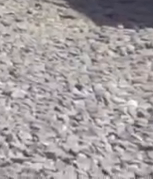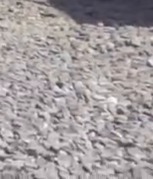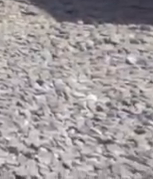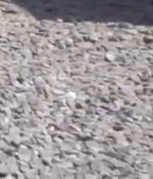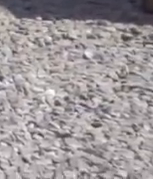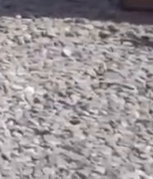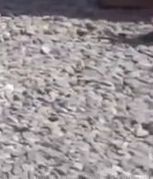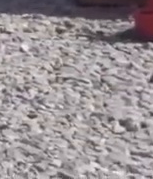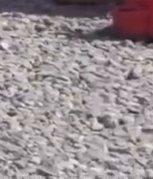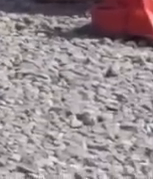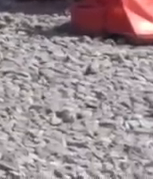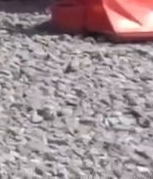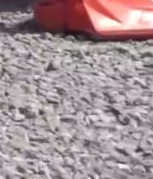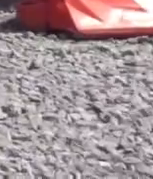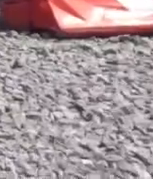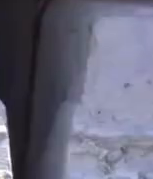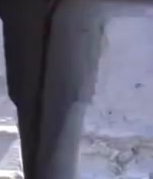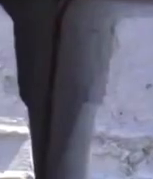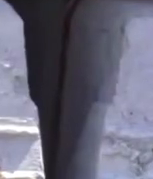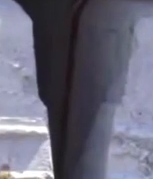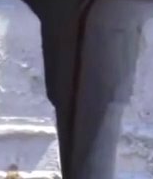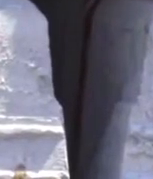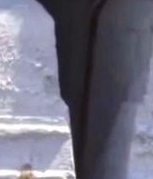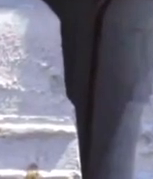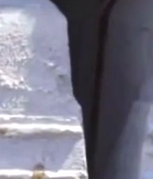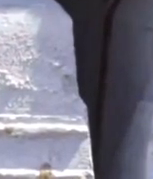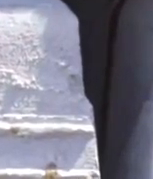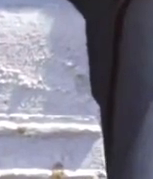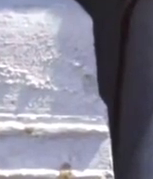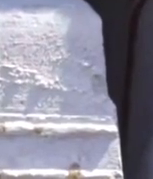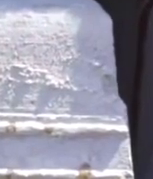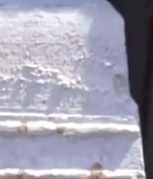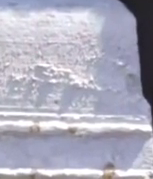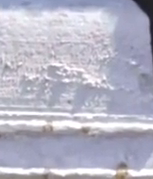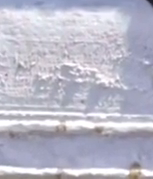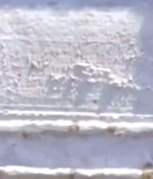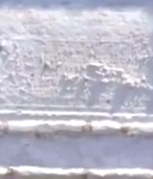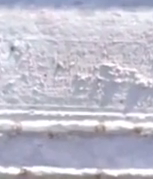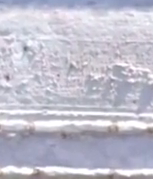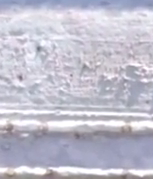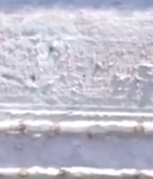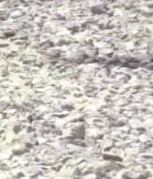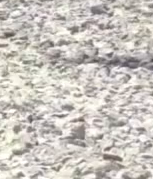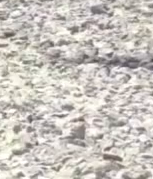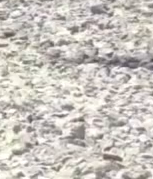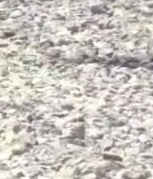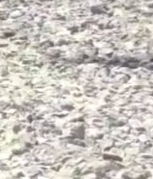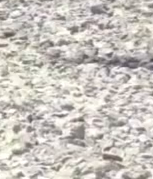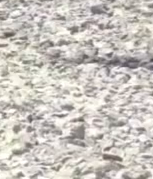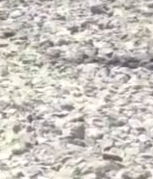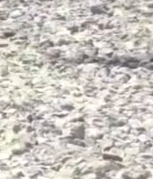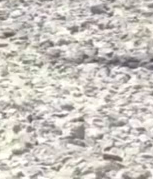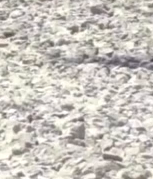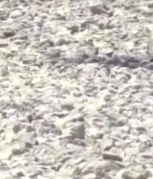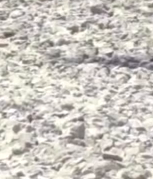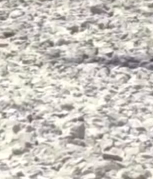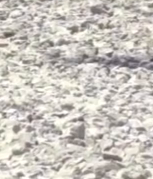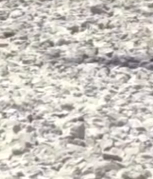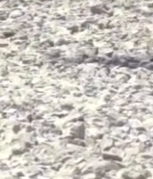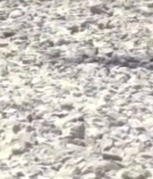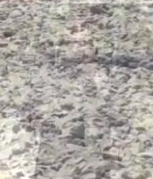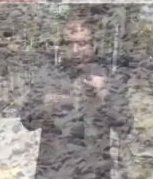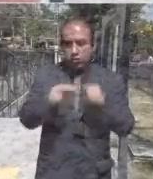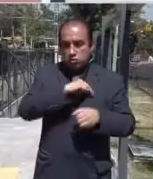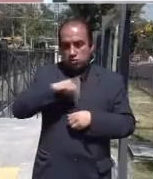En el caso de los cruceros, ¿cuánto tiempo tomó, digamos, este último de Huipulco, cuánto tiempo tomó la intervención? Este último fue el